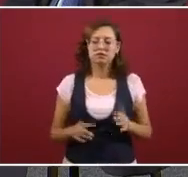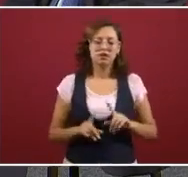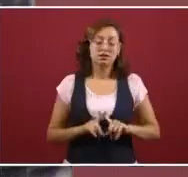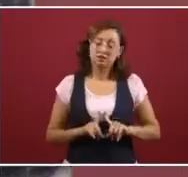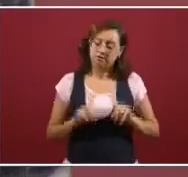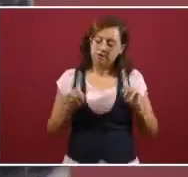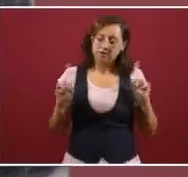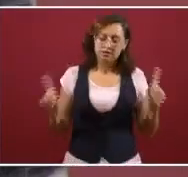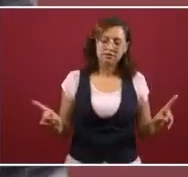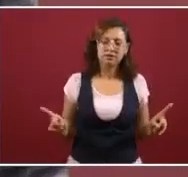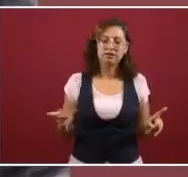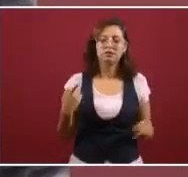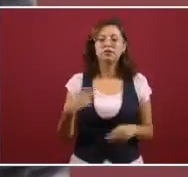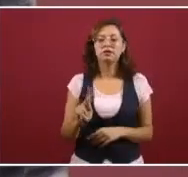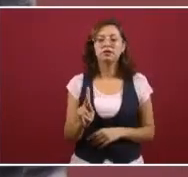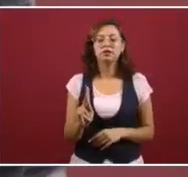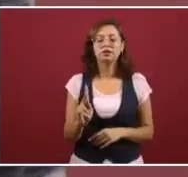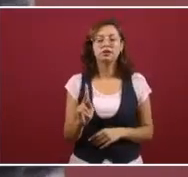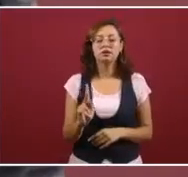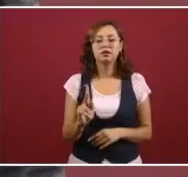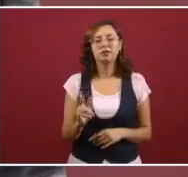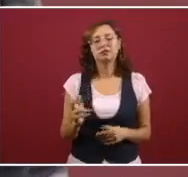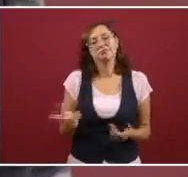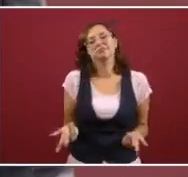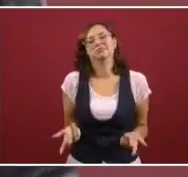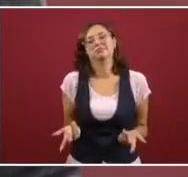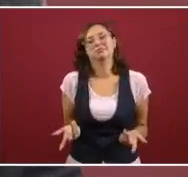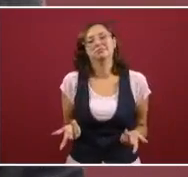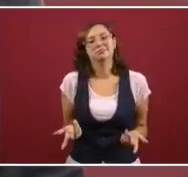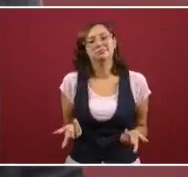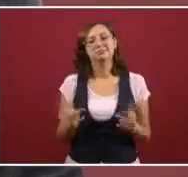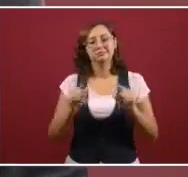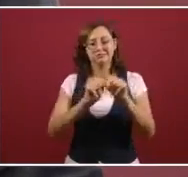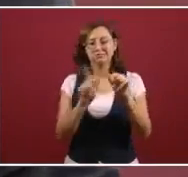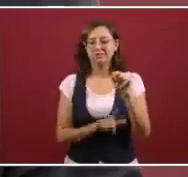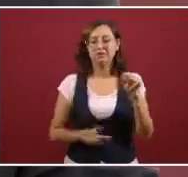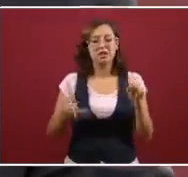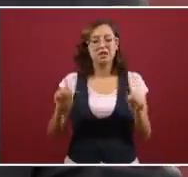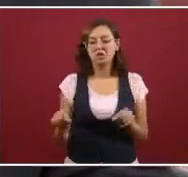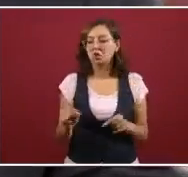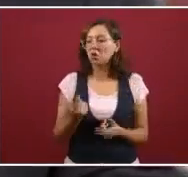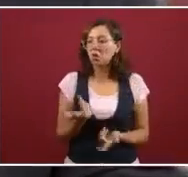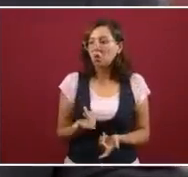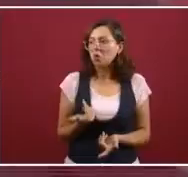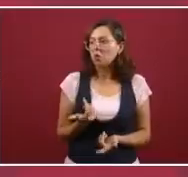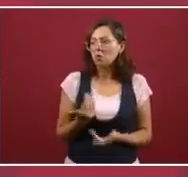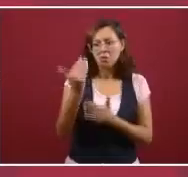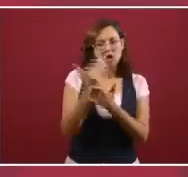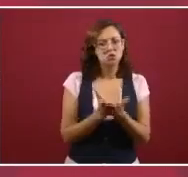mucho. Pero decía, en México es muy poco, hay que subirle.